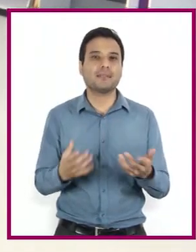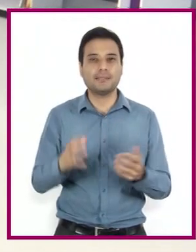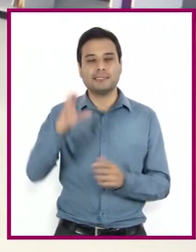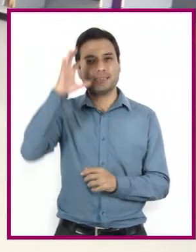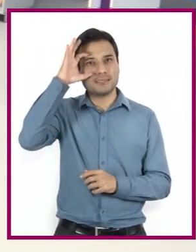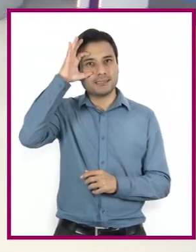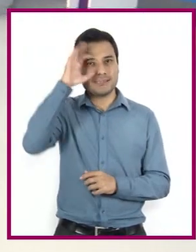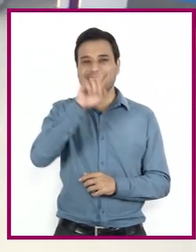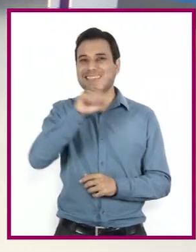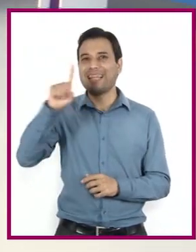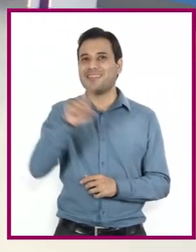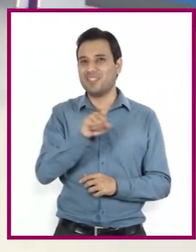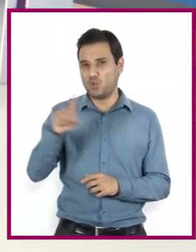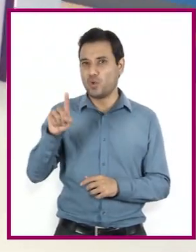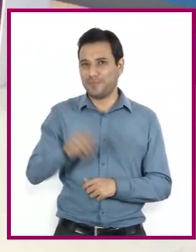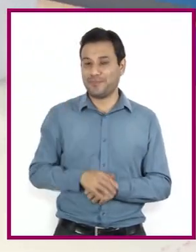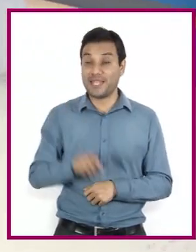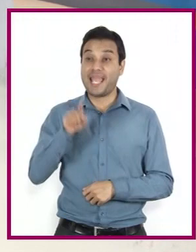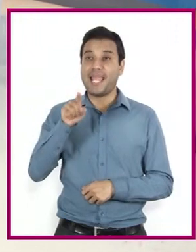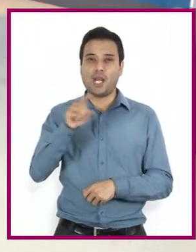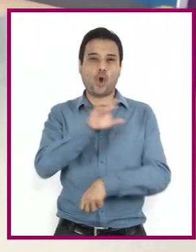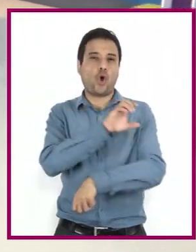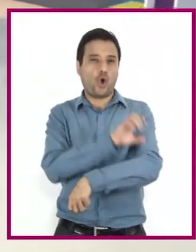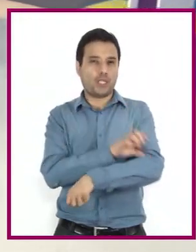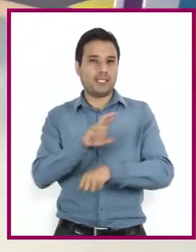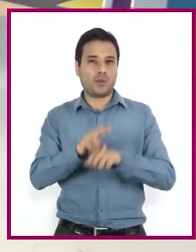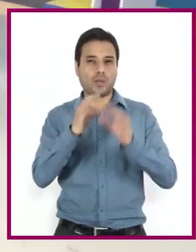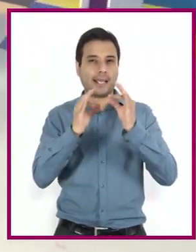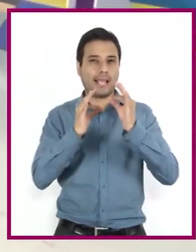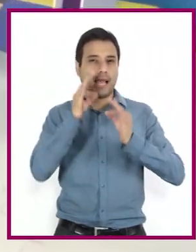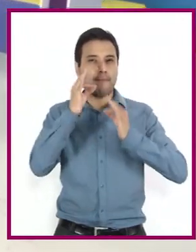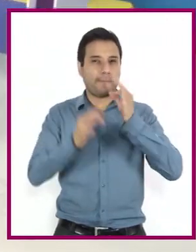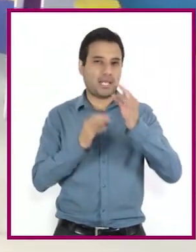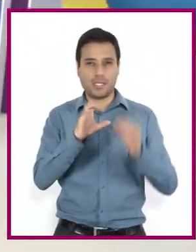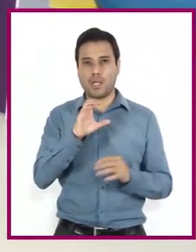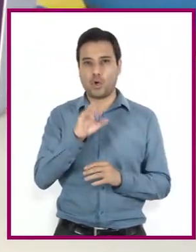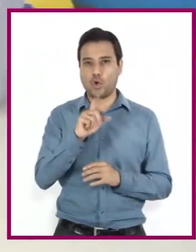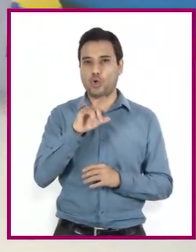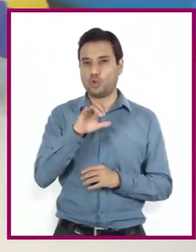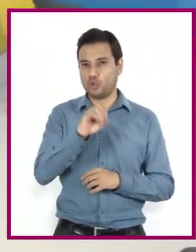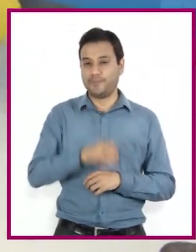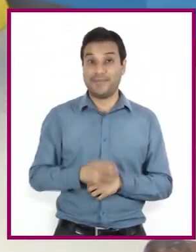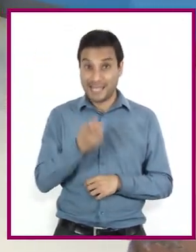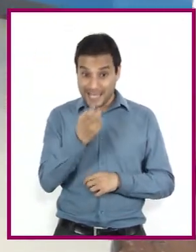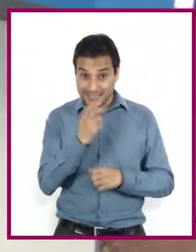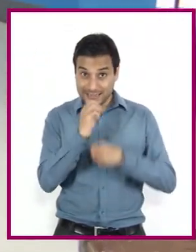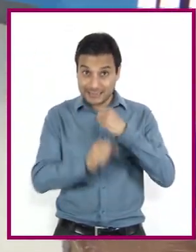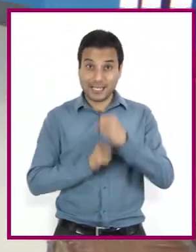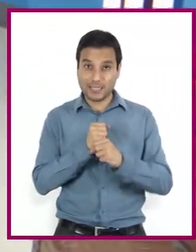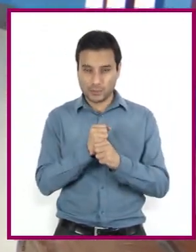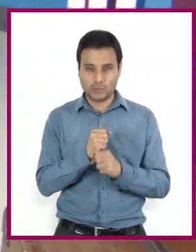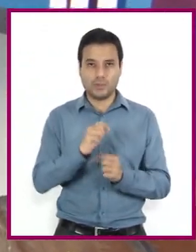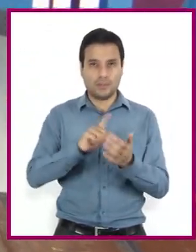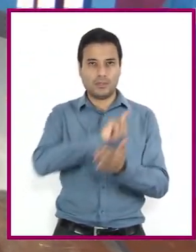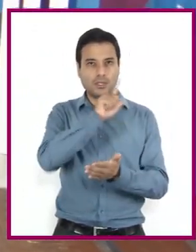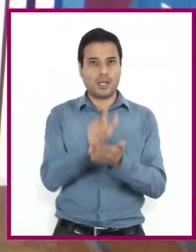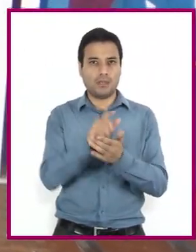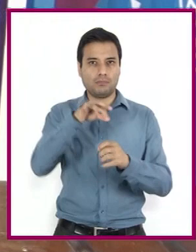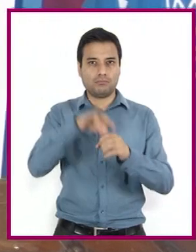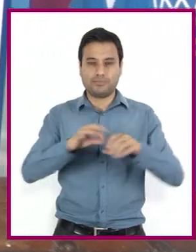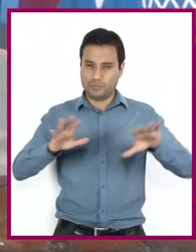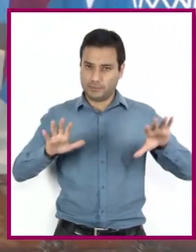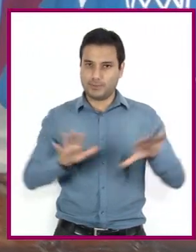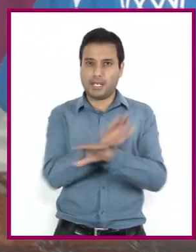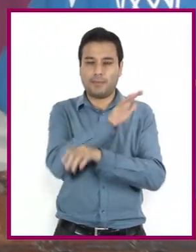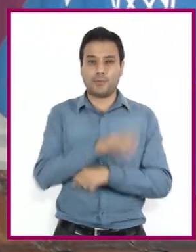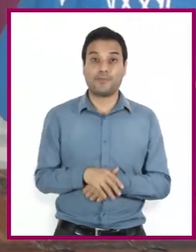quien había sido coordinador de campaña de Colosio. En este año se realizó otra reforma electoral en